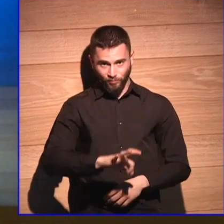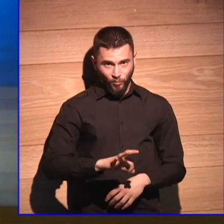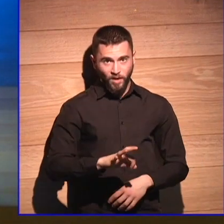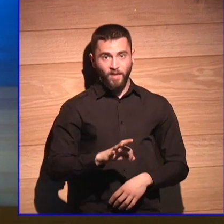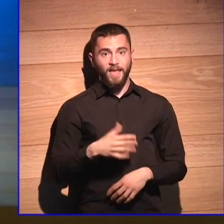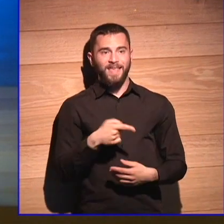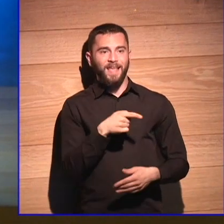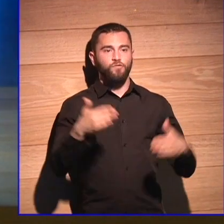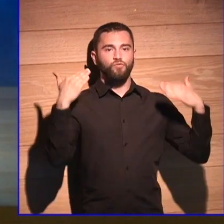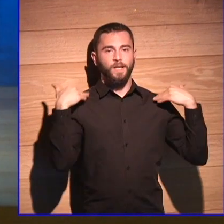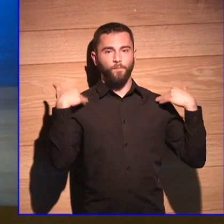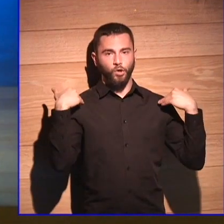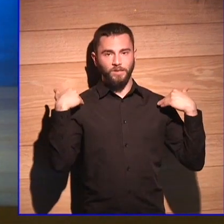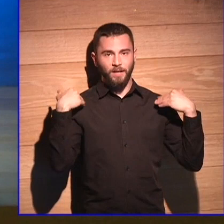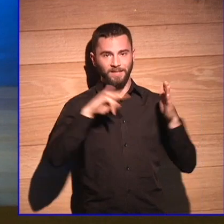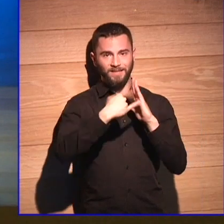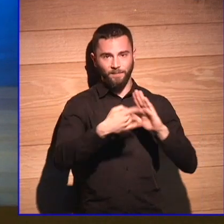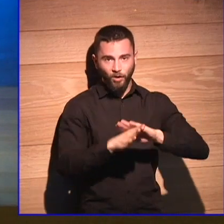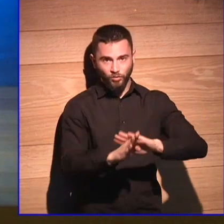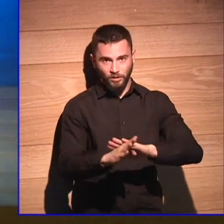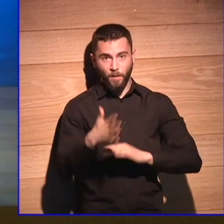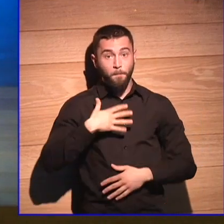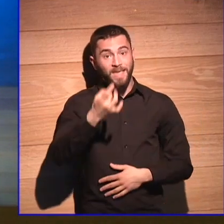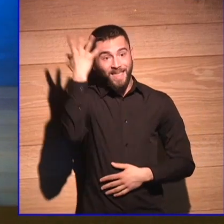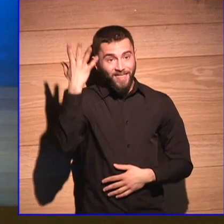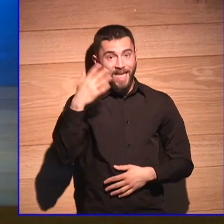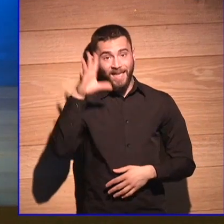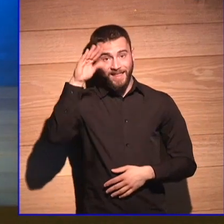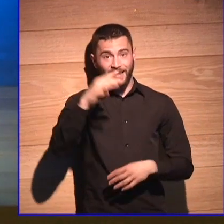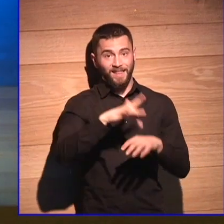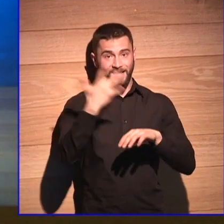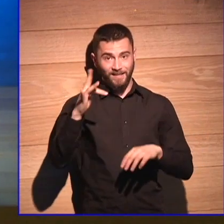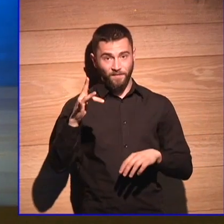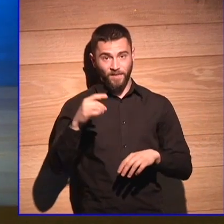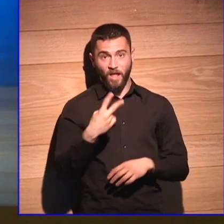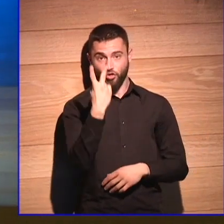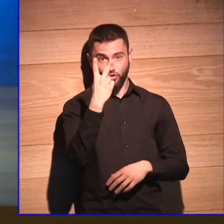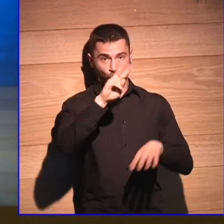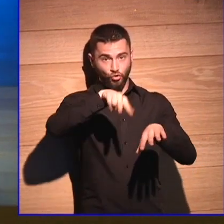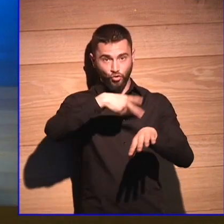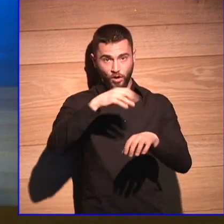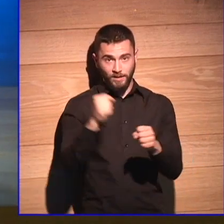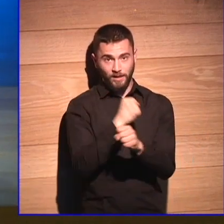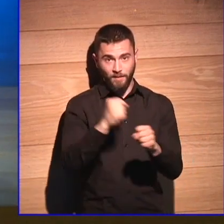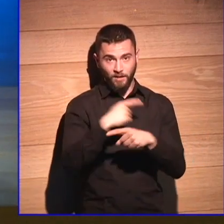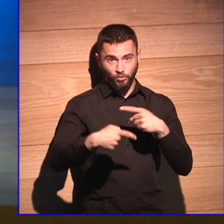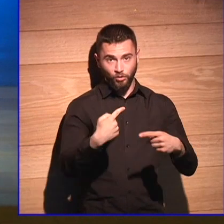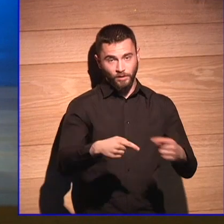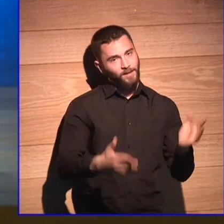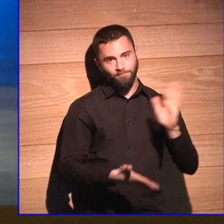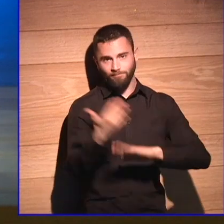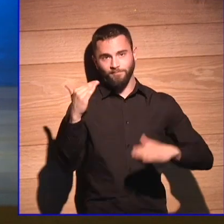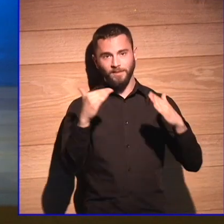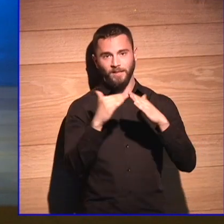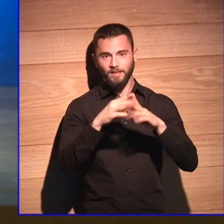que se encarguen de mantener el sistema y que, bueno, mi idea con la inteligencia artificial es que la gente curre 2 horas al día y después se puede ir a casa con